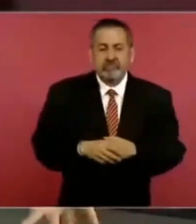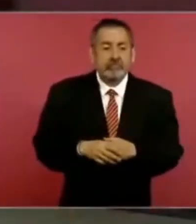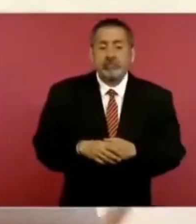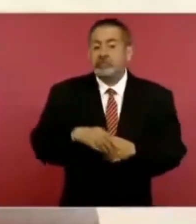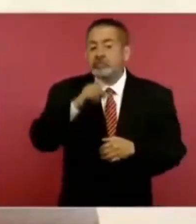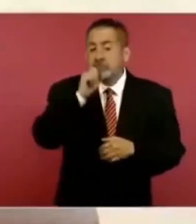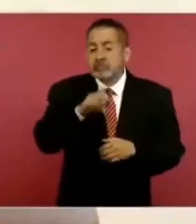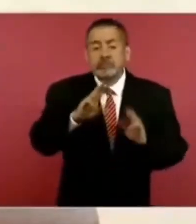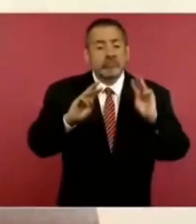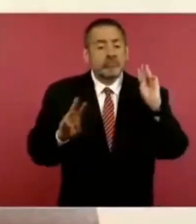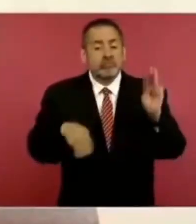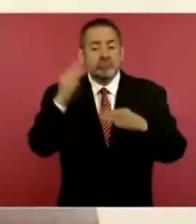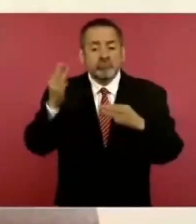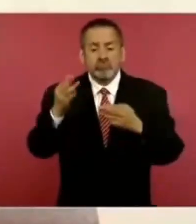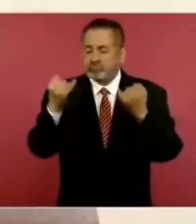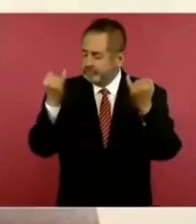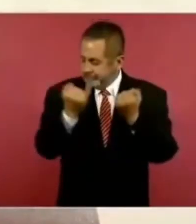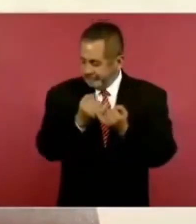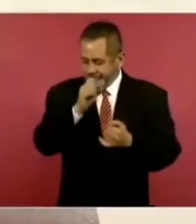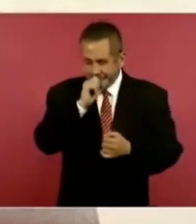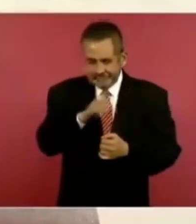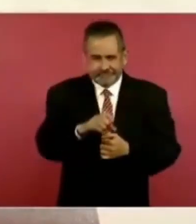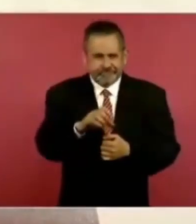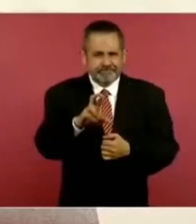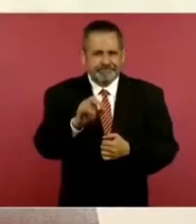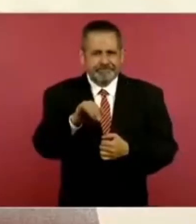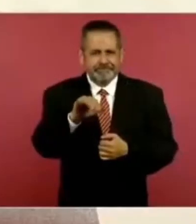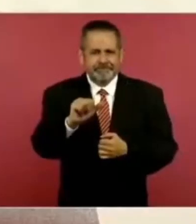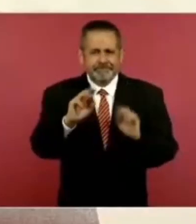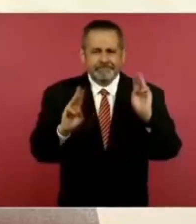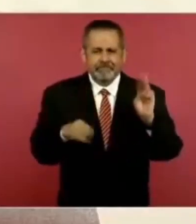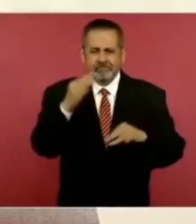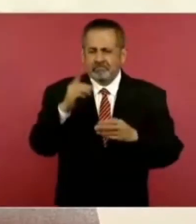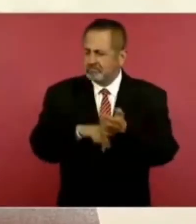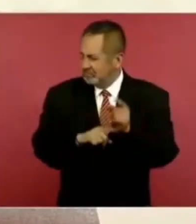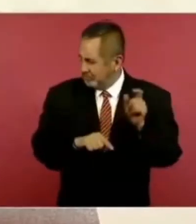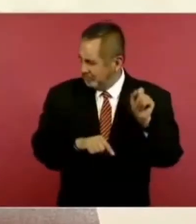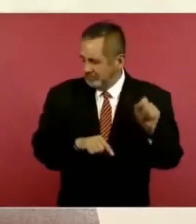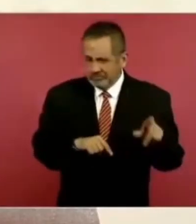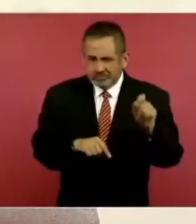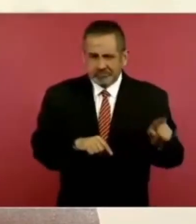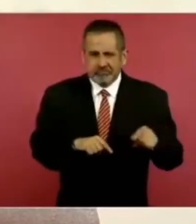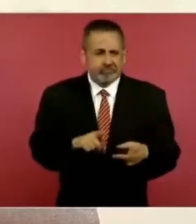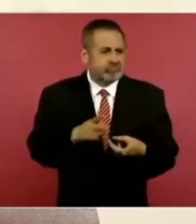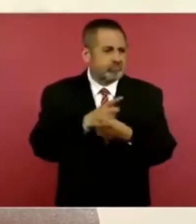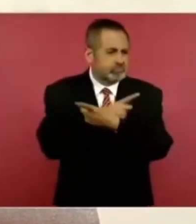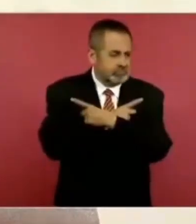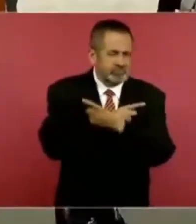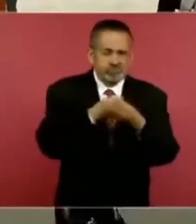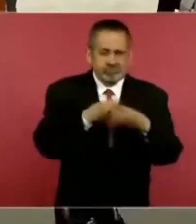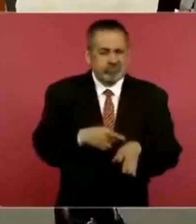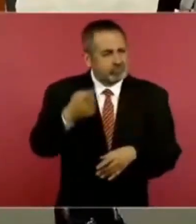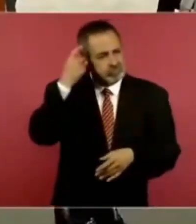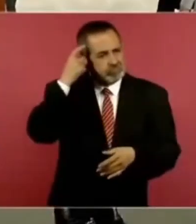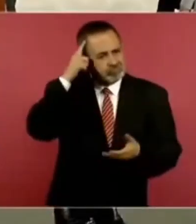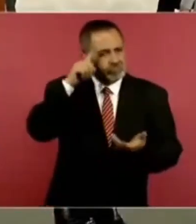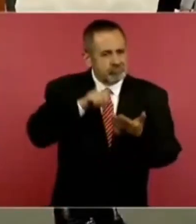mundial, es una crisis mundial de pérdida de valores,